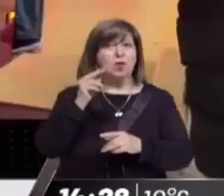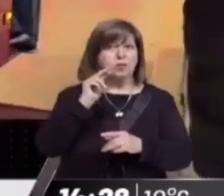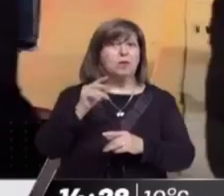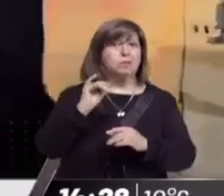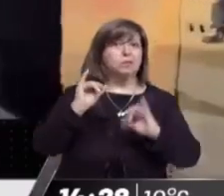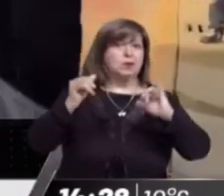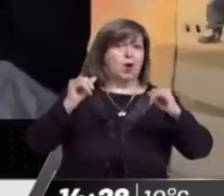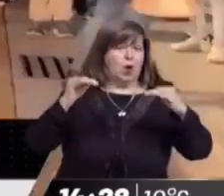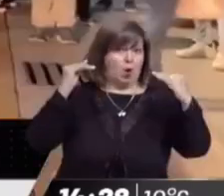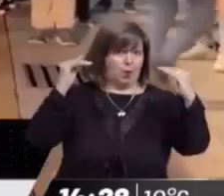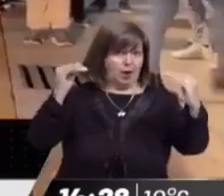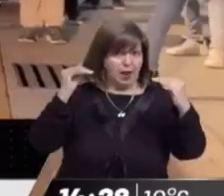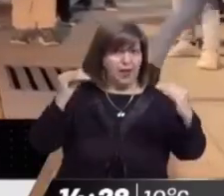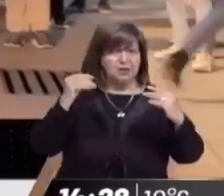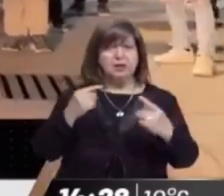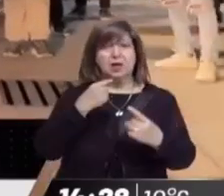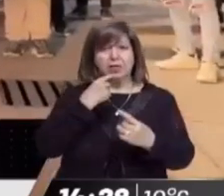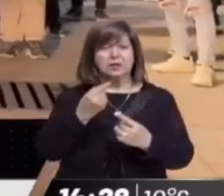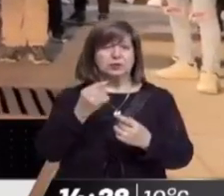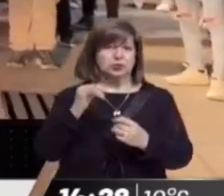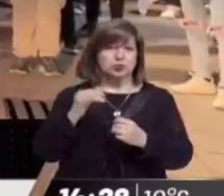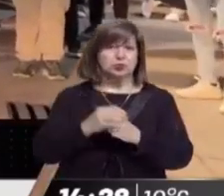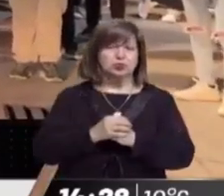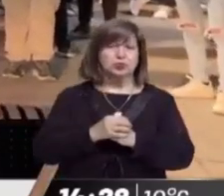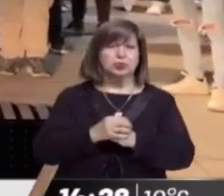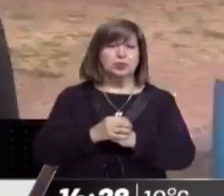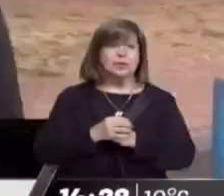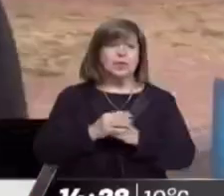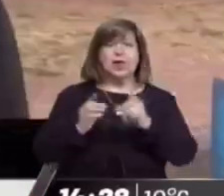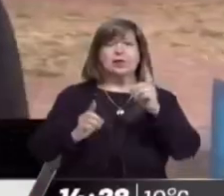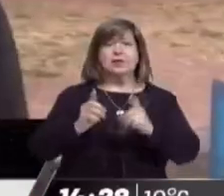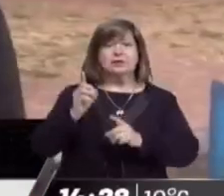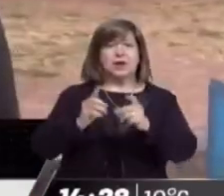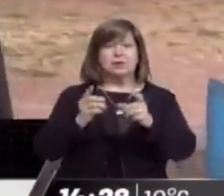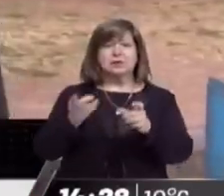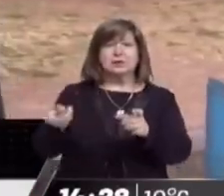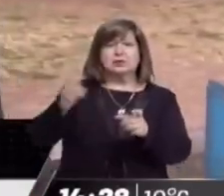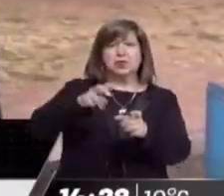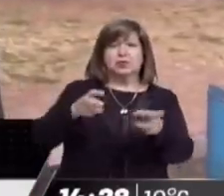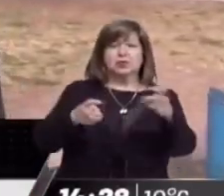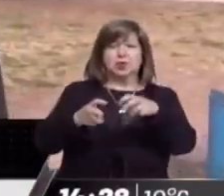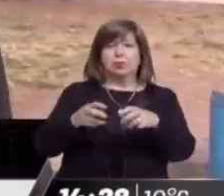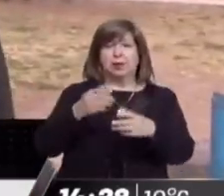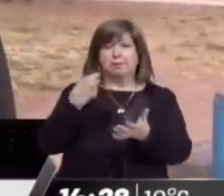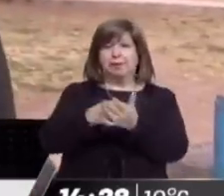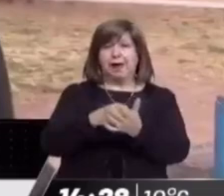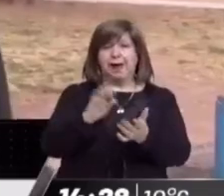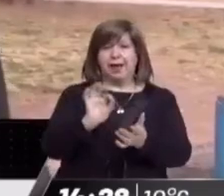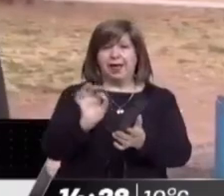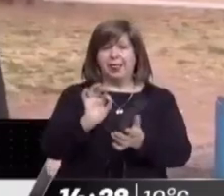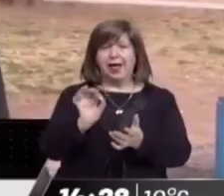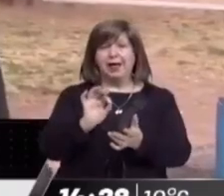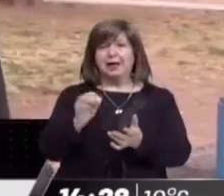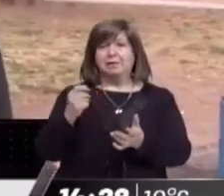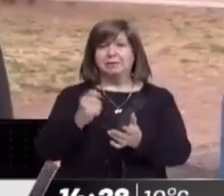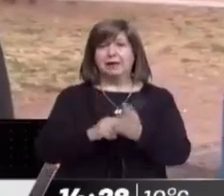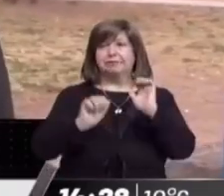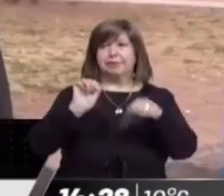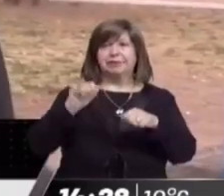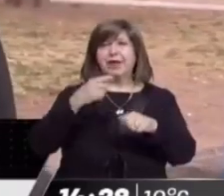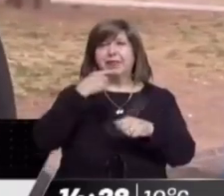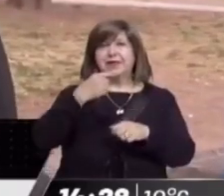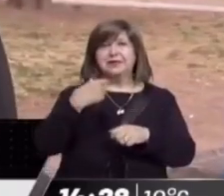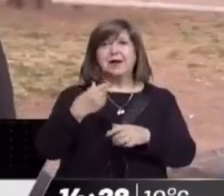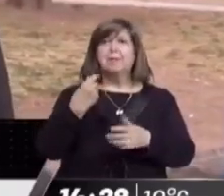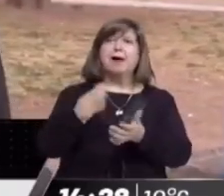problemática, muchos de ellos la ratifican. Se suben, por ahí no pagan, se hacen los locos y el chofer que les dice, che,